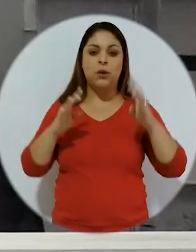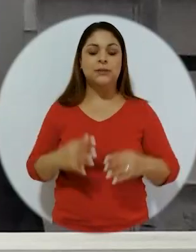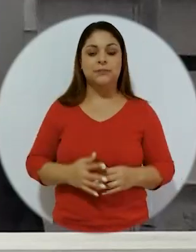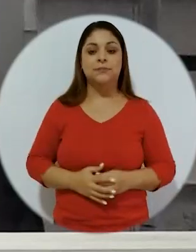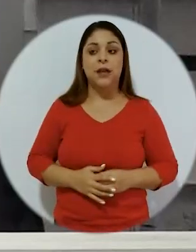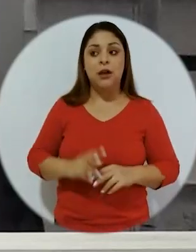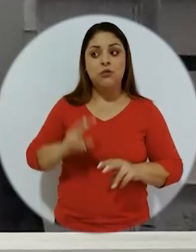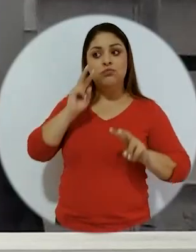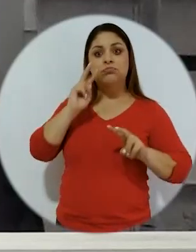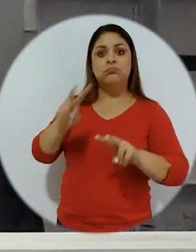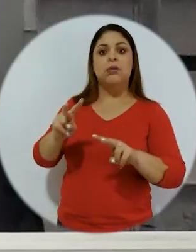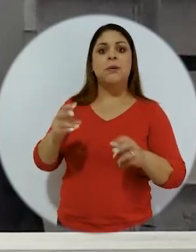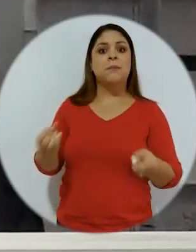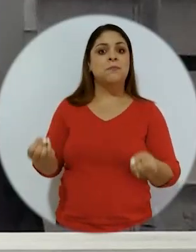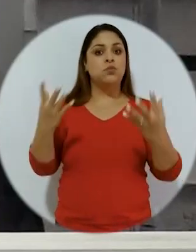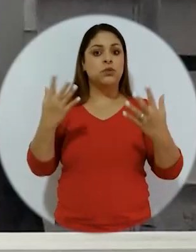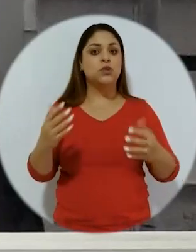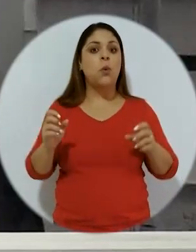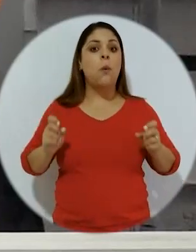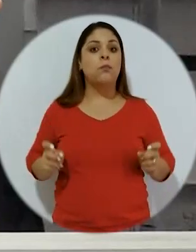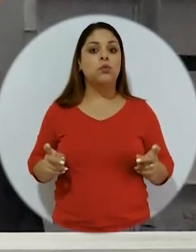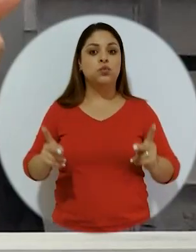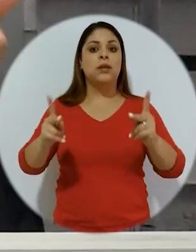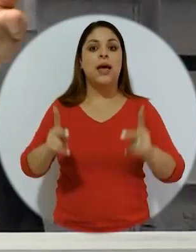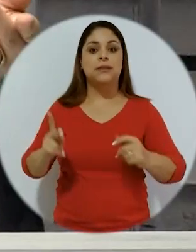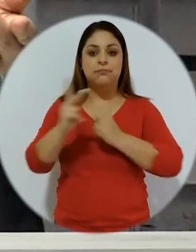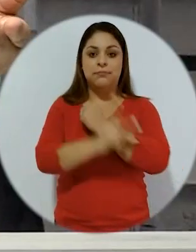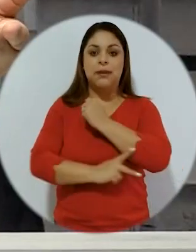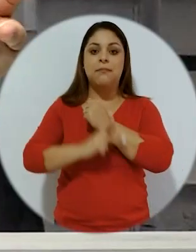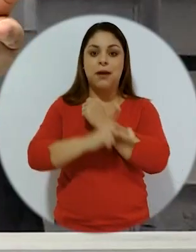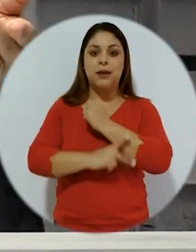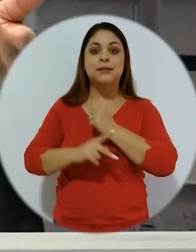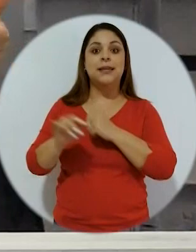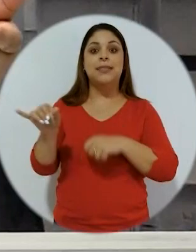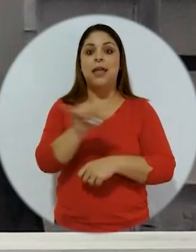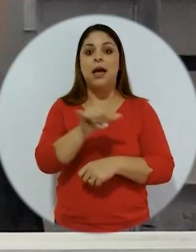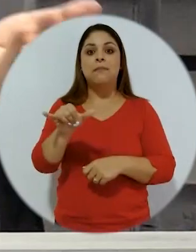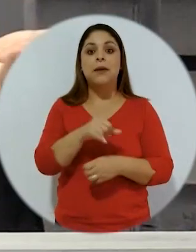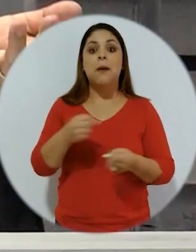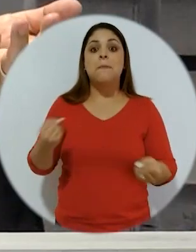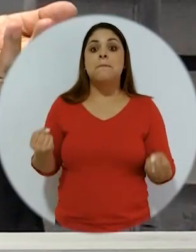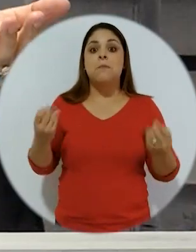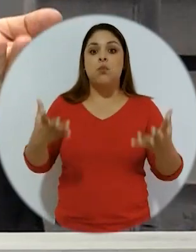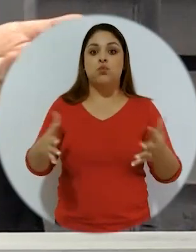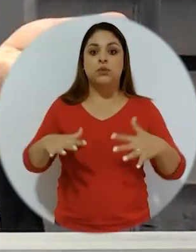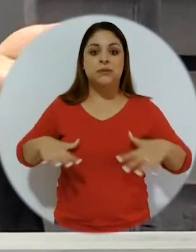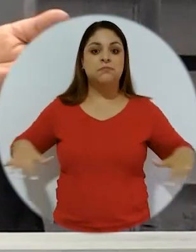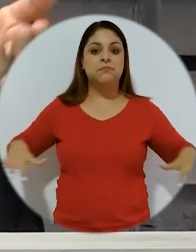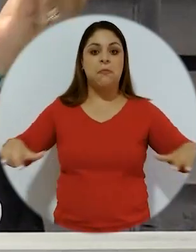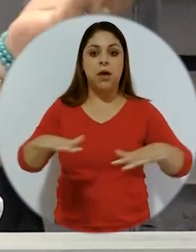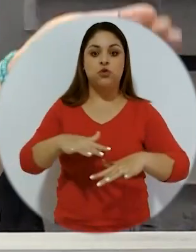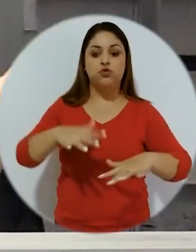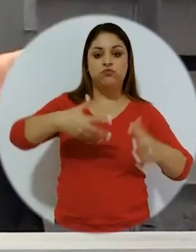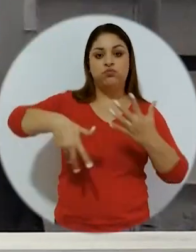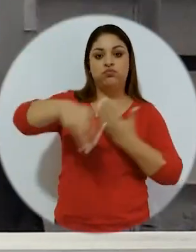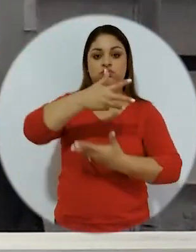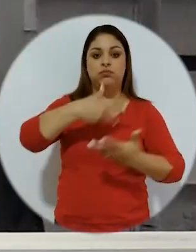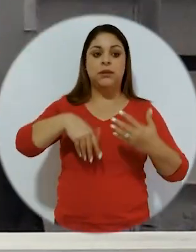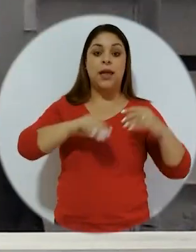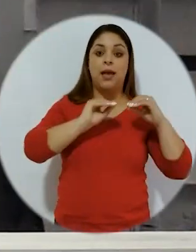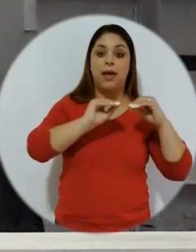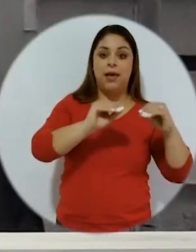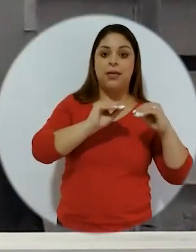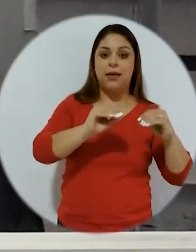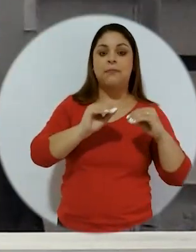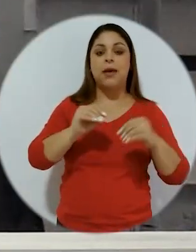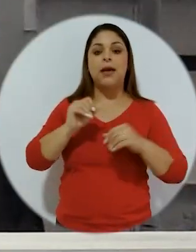ver muchas oportunidades para el país y sobre todo muchos espacios en los que la interacción entre la academia